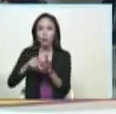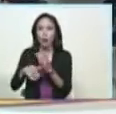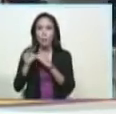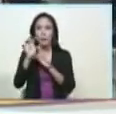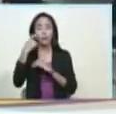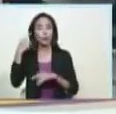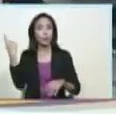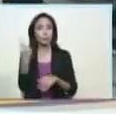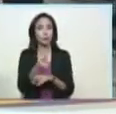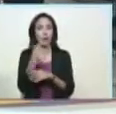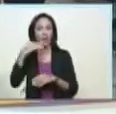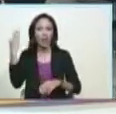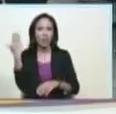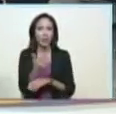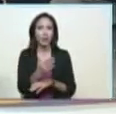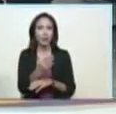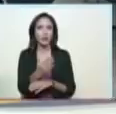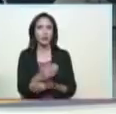serán castigados